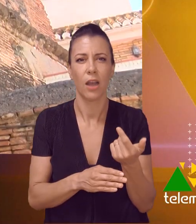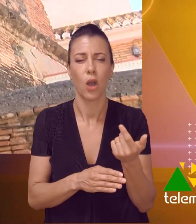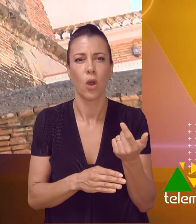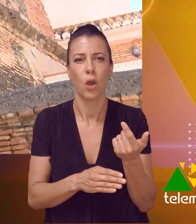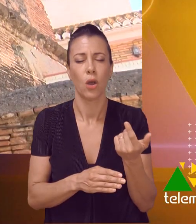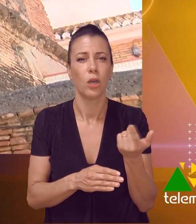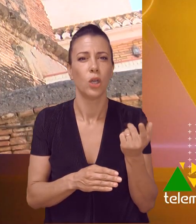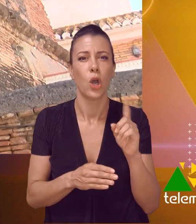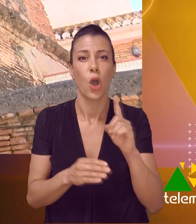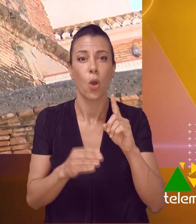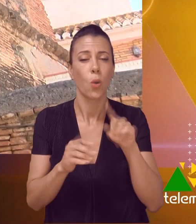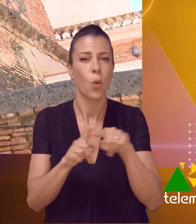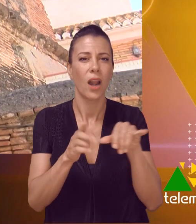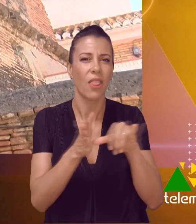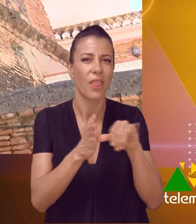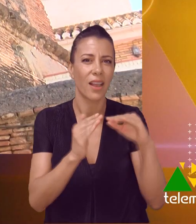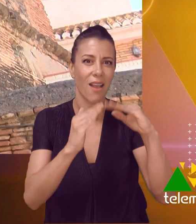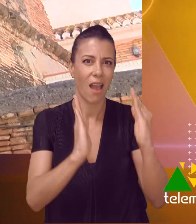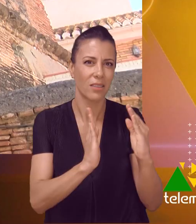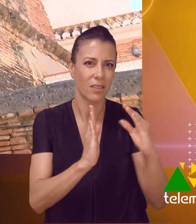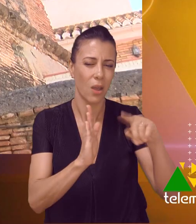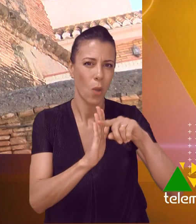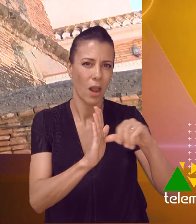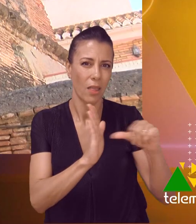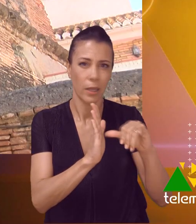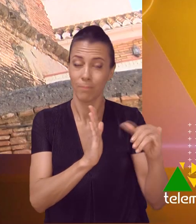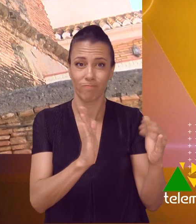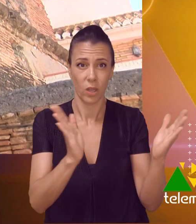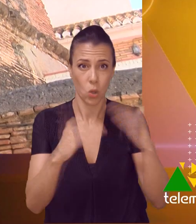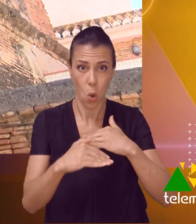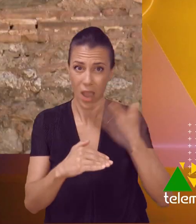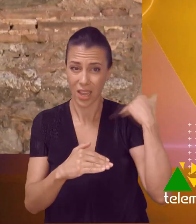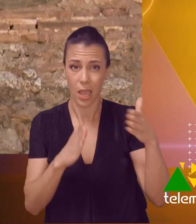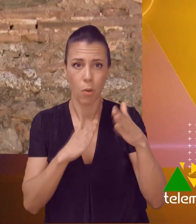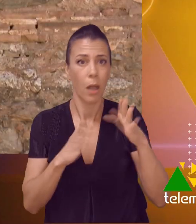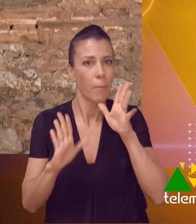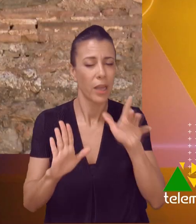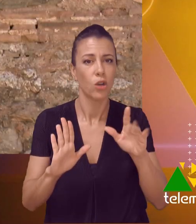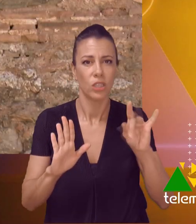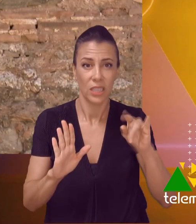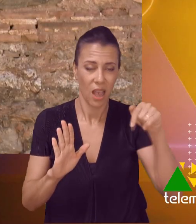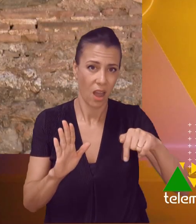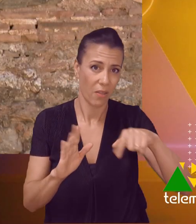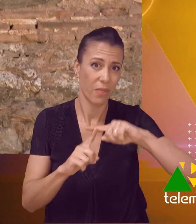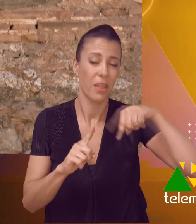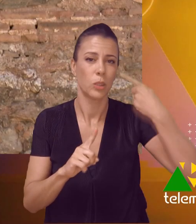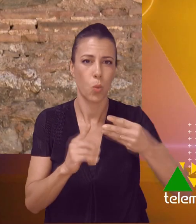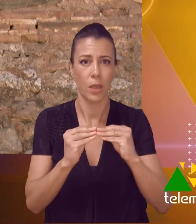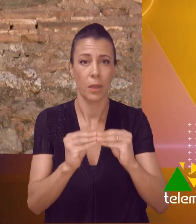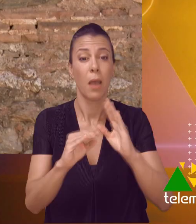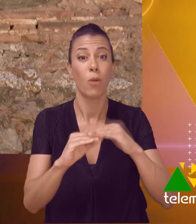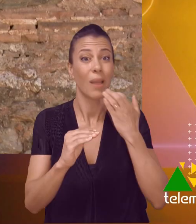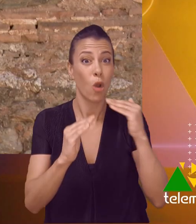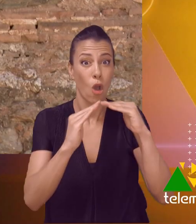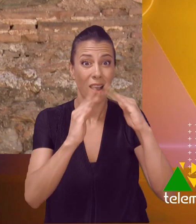tendría casa adosada, como aparece hoy, ¿no? Porque si tiene casa adosada, desde los tejados se podían ofender a los defensores,